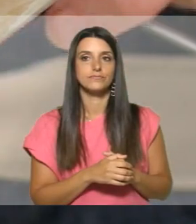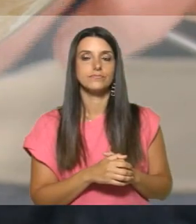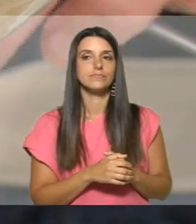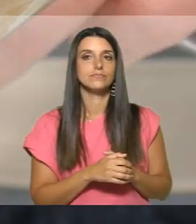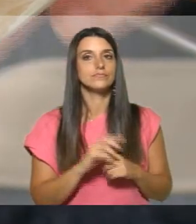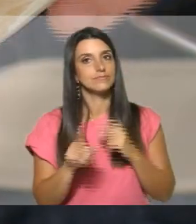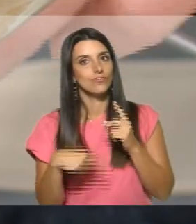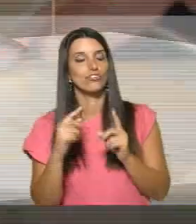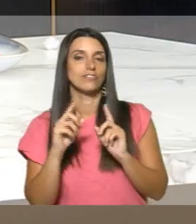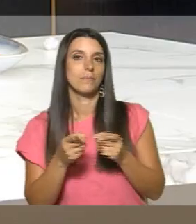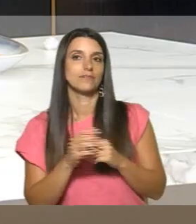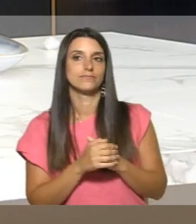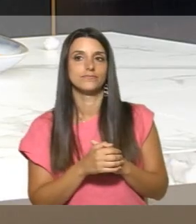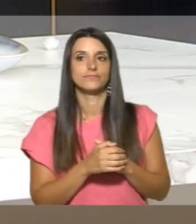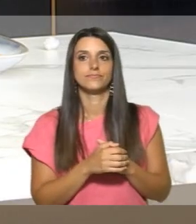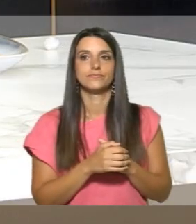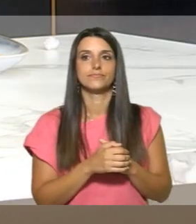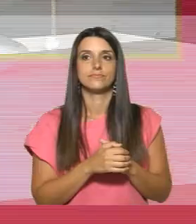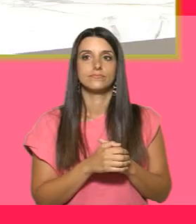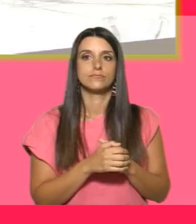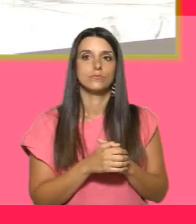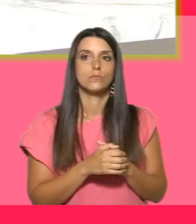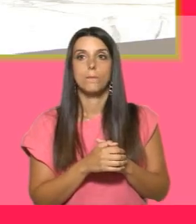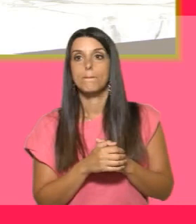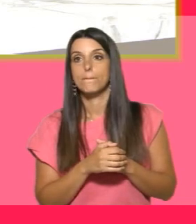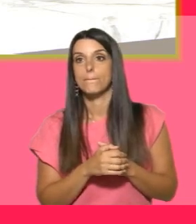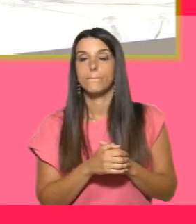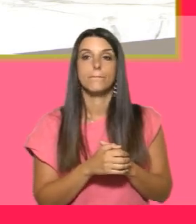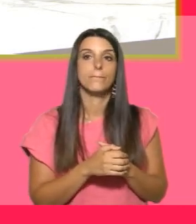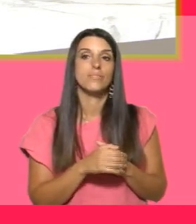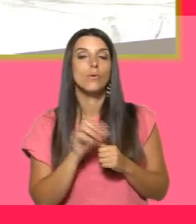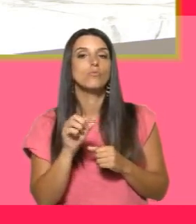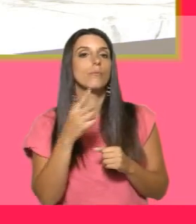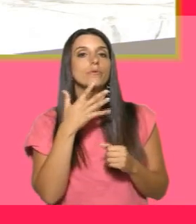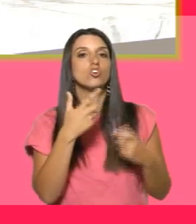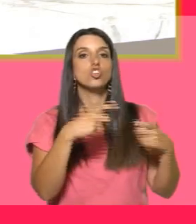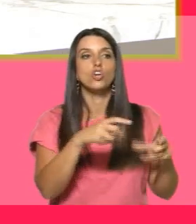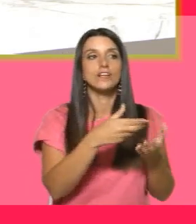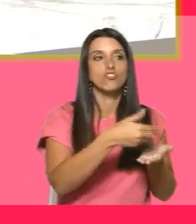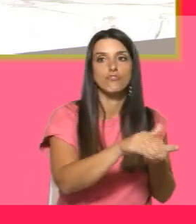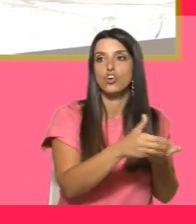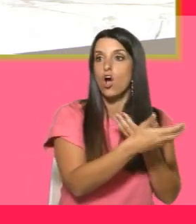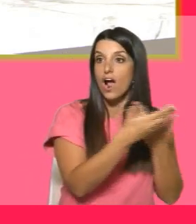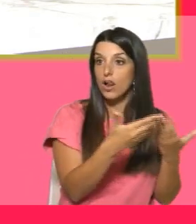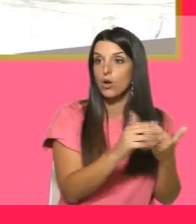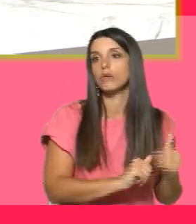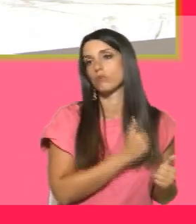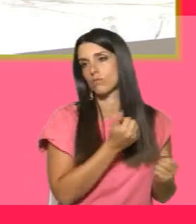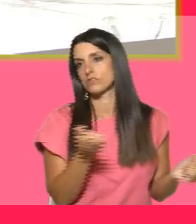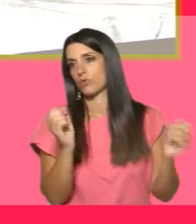a poner al otro también. Te quedó un trocito de bizcochuelo, de cosita que hiciste y ya te va a quedar